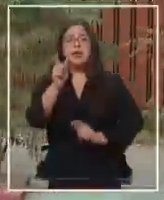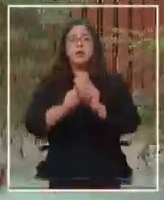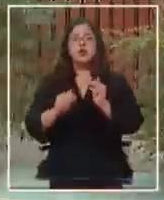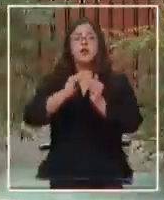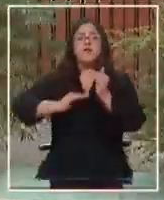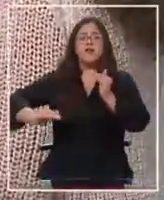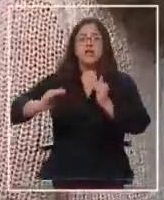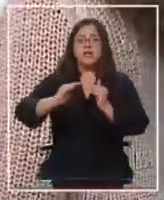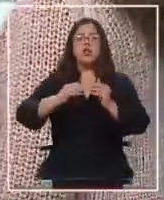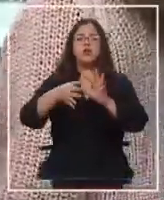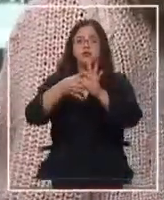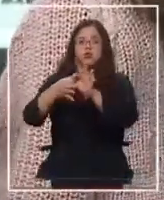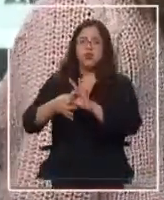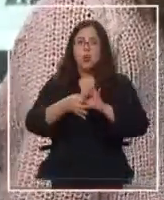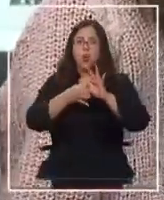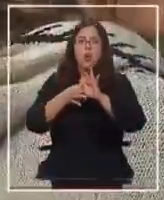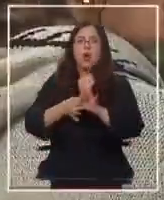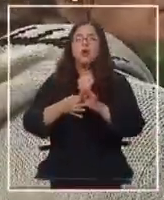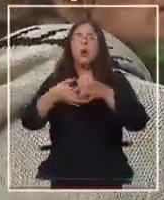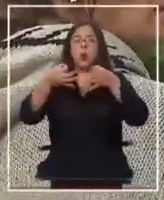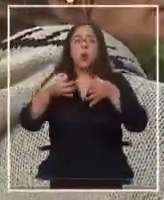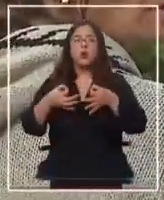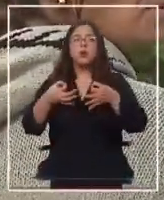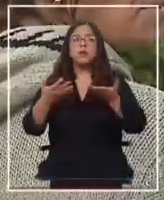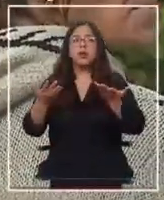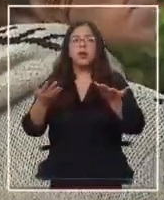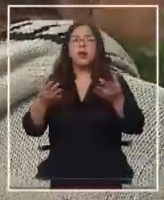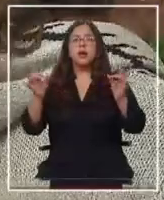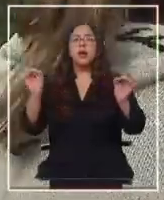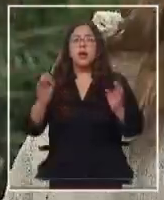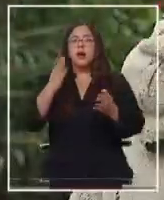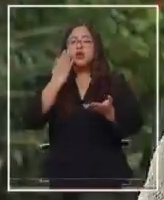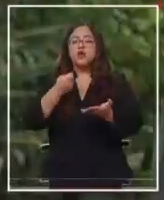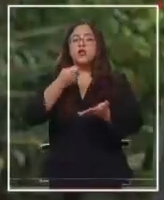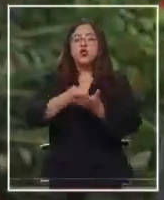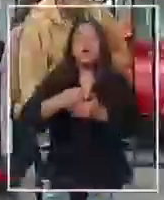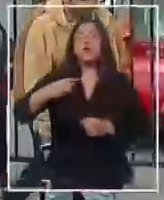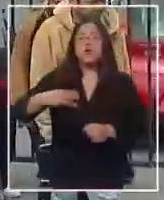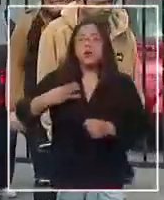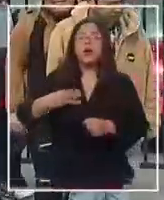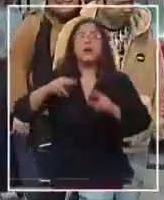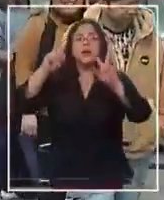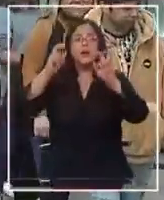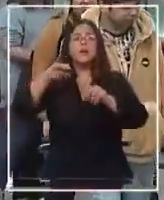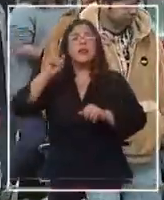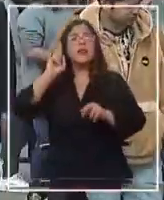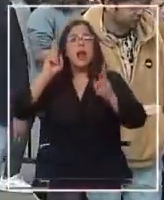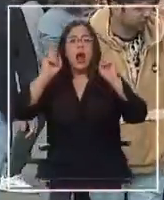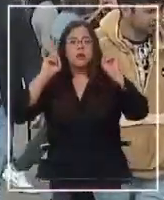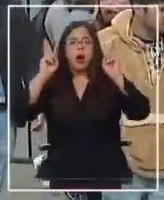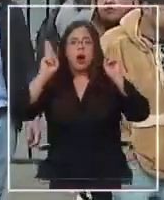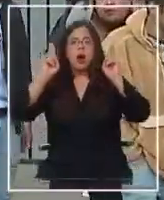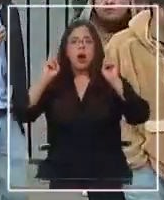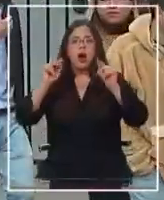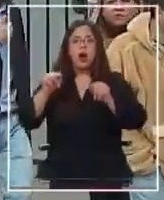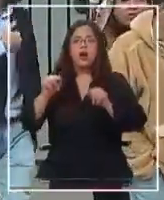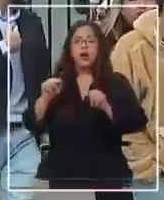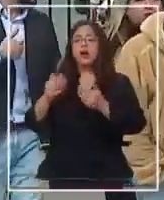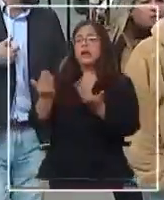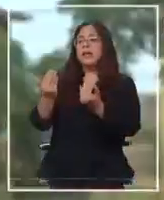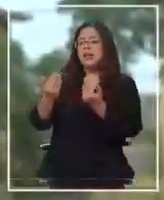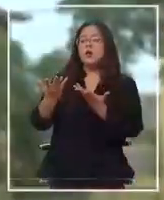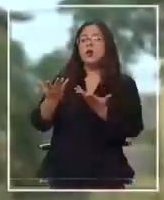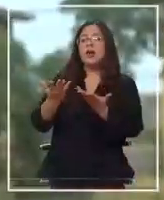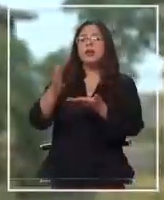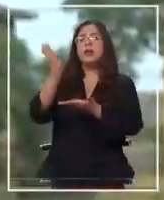vecinos buscan aunar fuerzas para poder recibir algún tipo de subvención municipal para la instalación de alarmas comunitarias. Necesitamos una